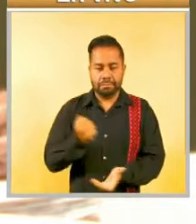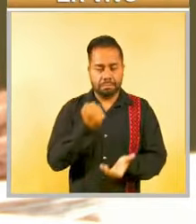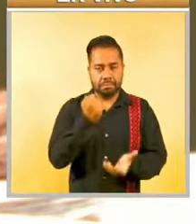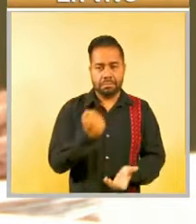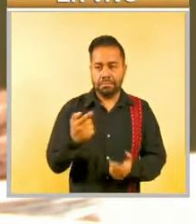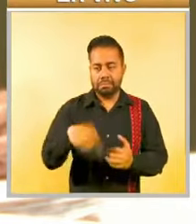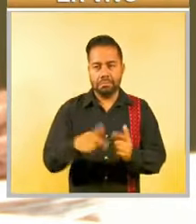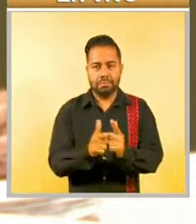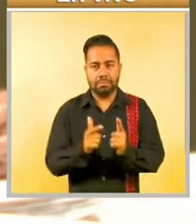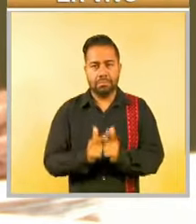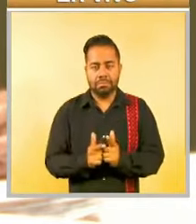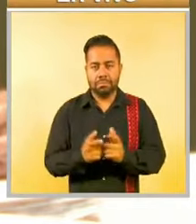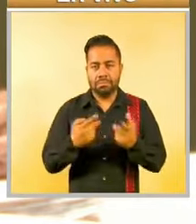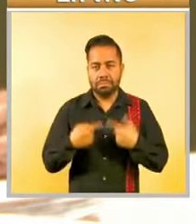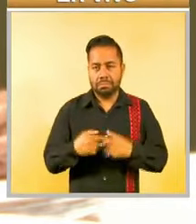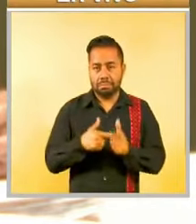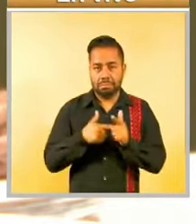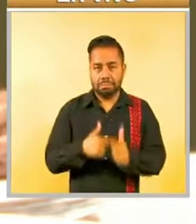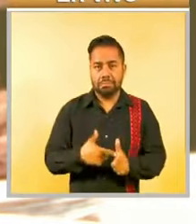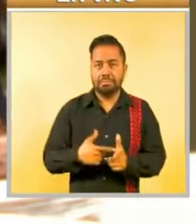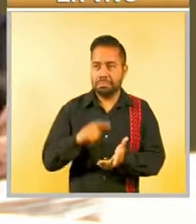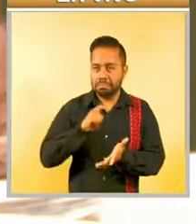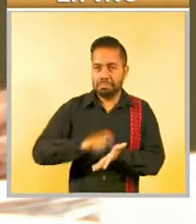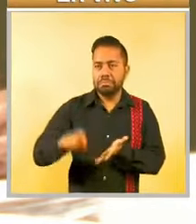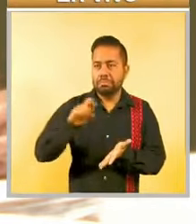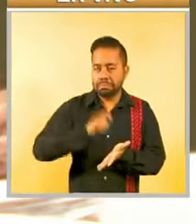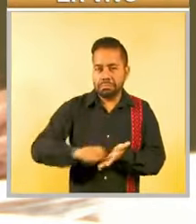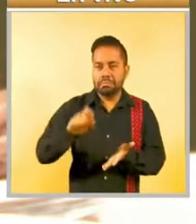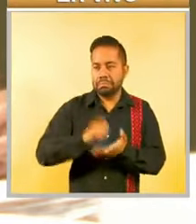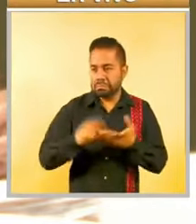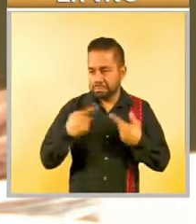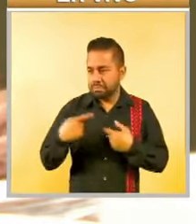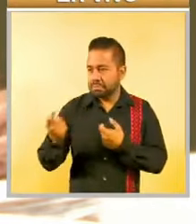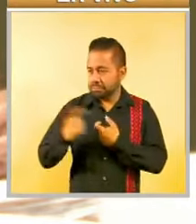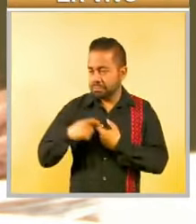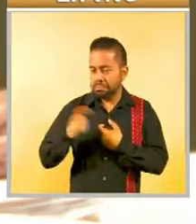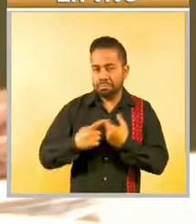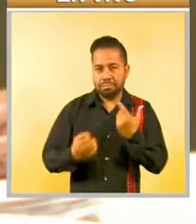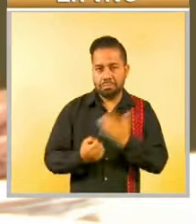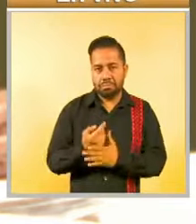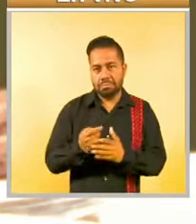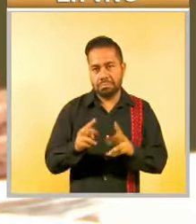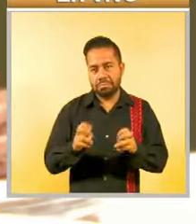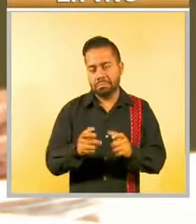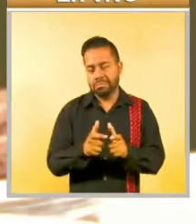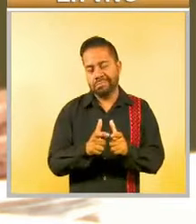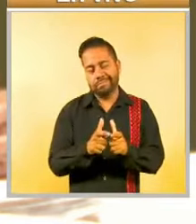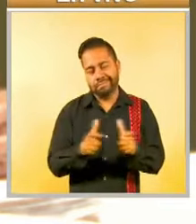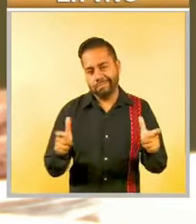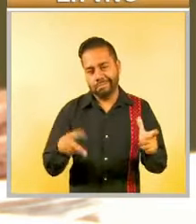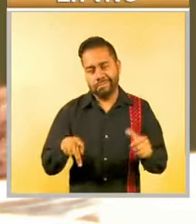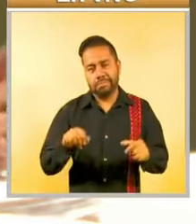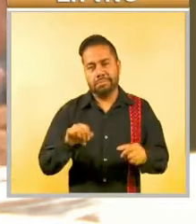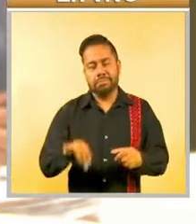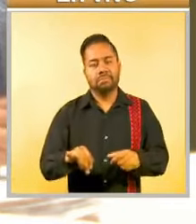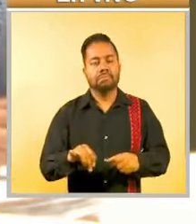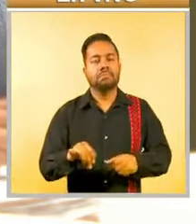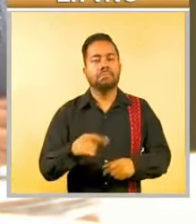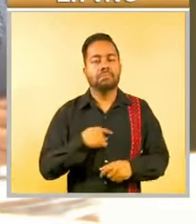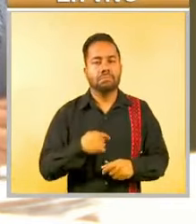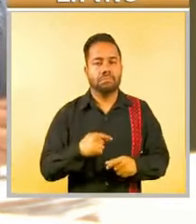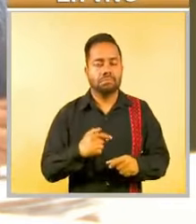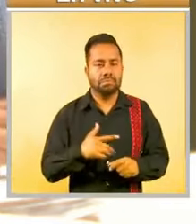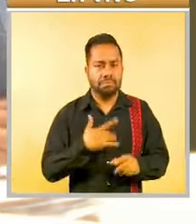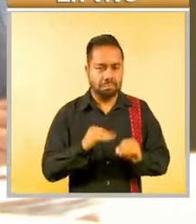veces su grupos electivos pues siguen copando tanto personal armamento es muy amplio el tema pero Sí definitivamente tenemos la